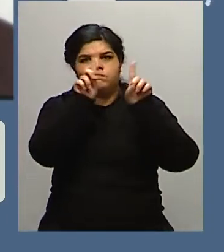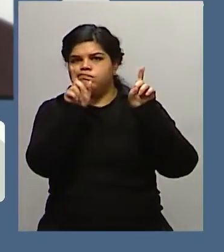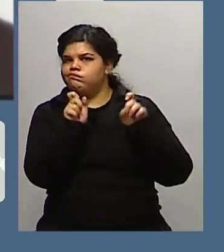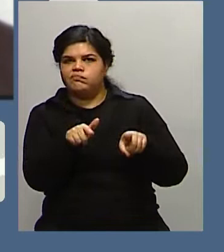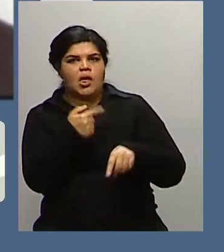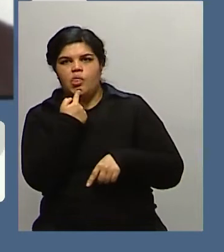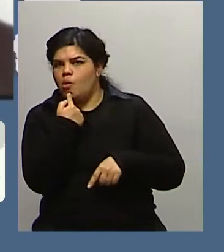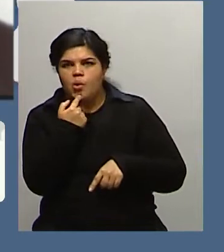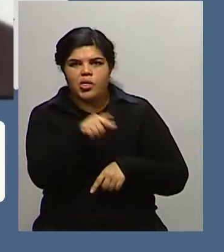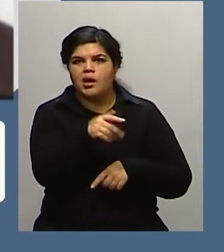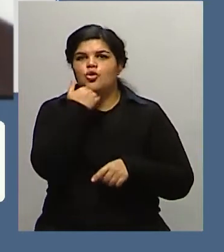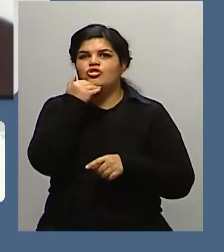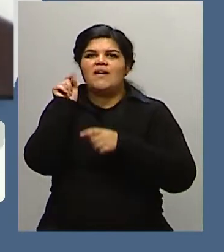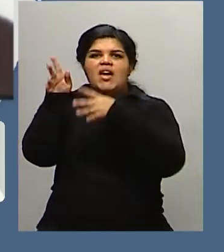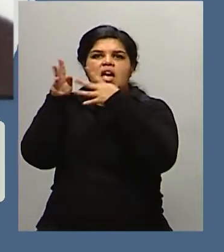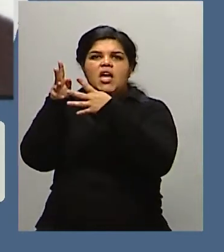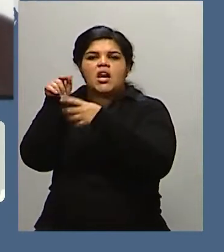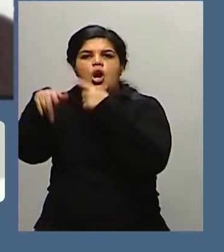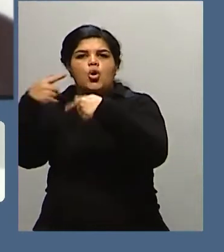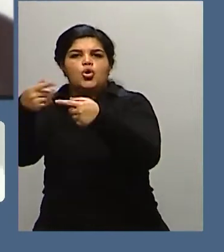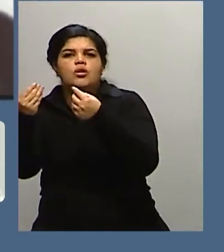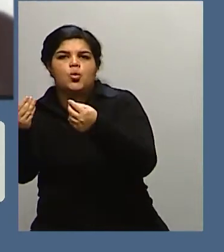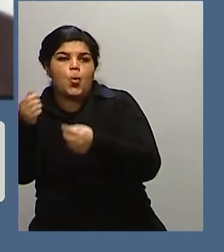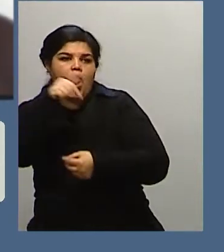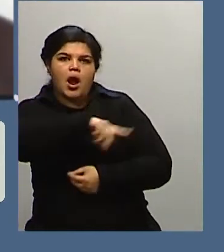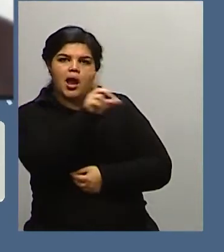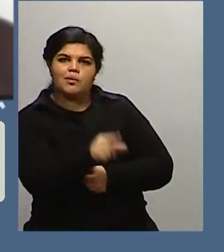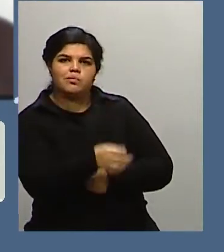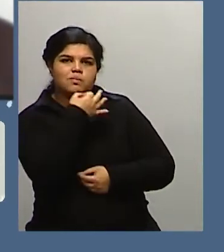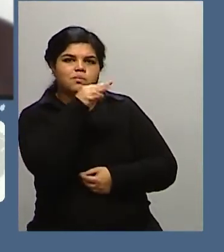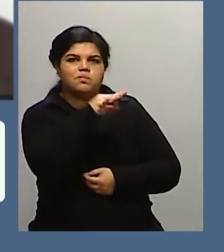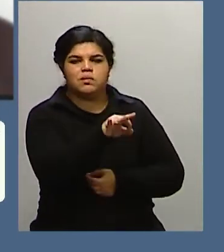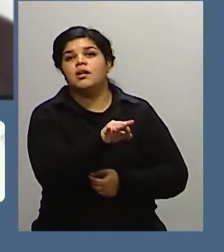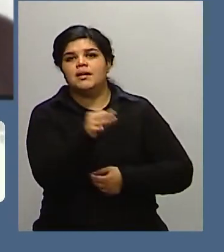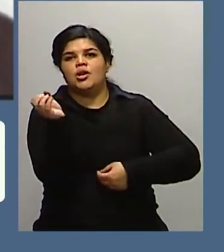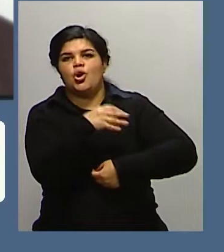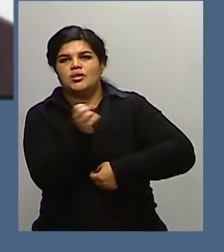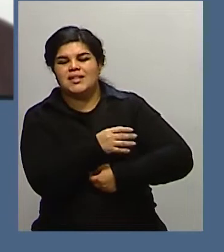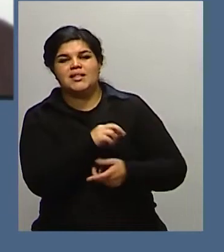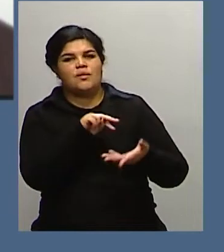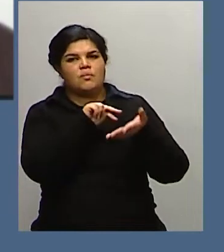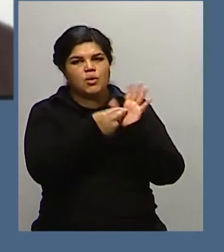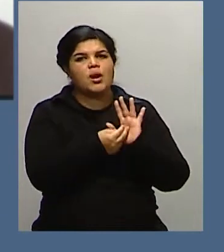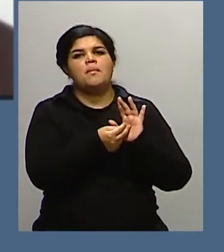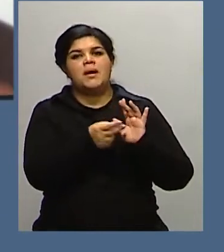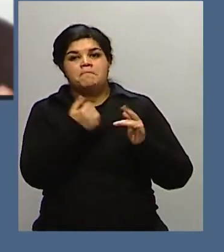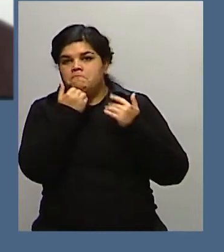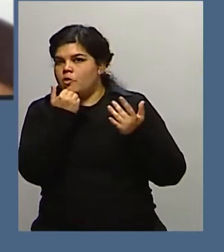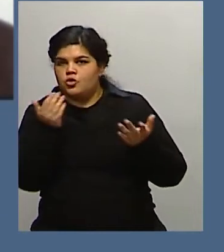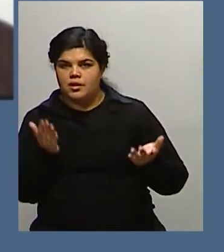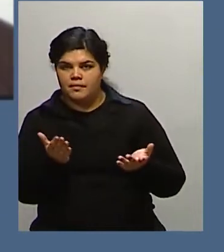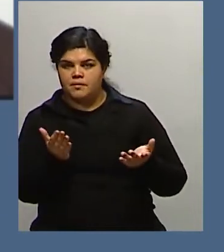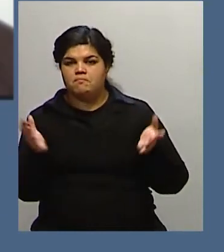básicamente han estado orientadas a asegurar el abastecimiento interno. Esto se hace a través de del